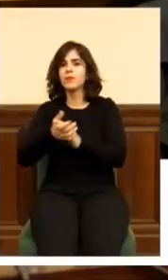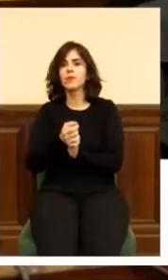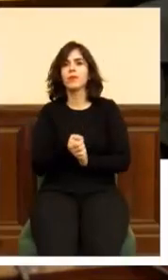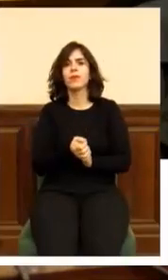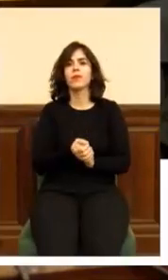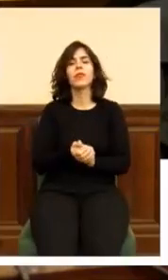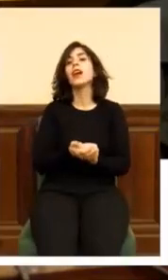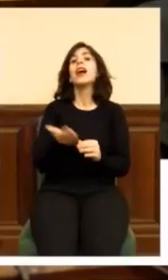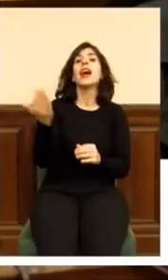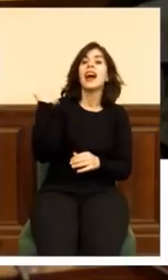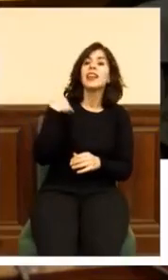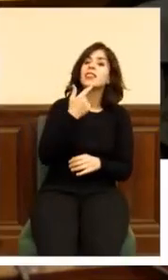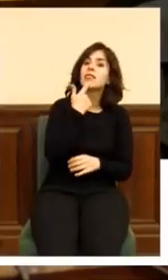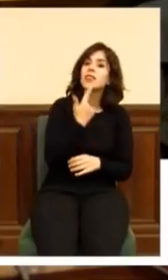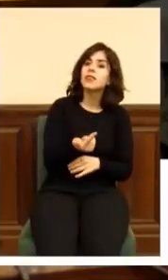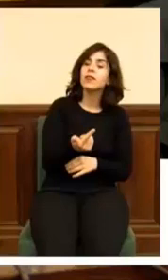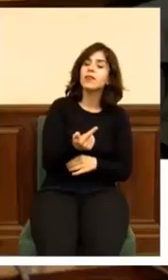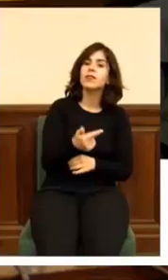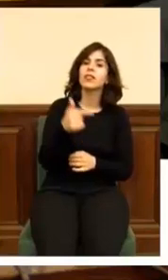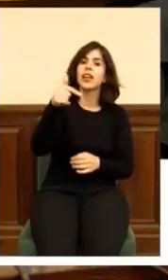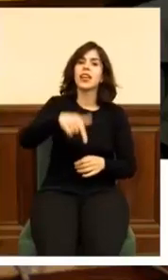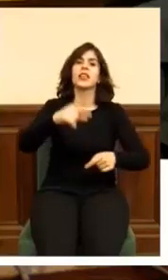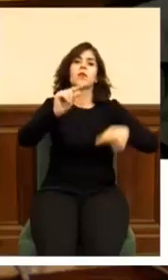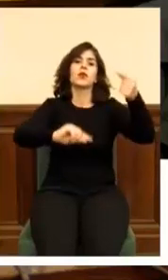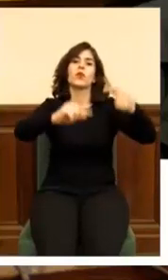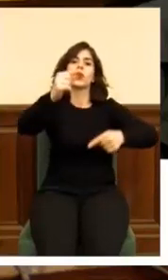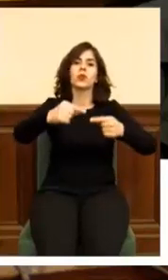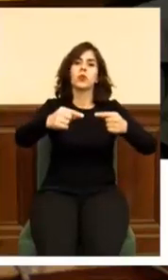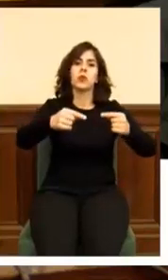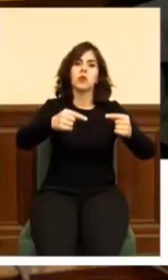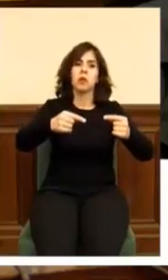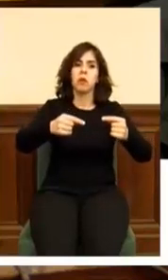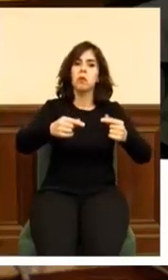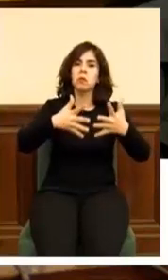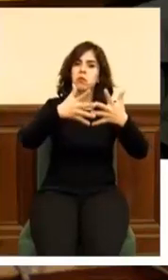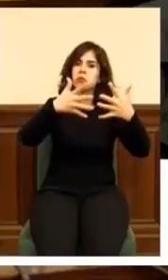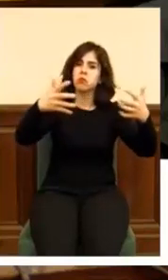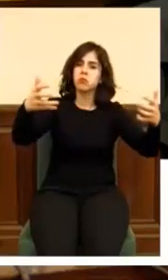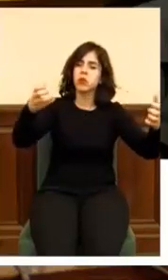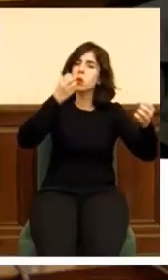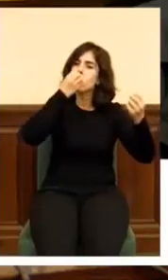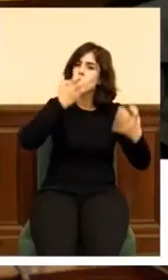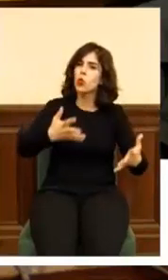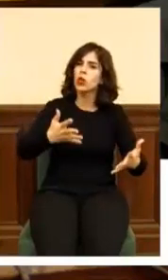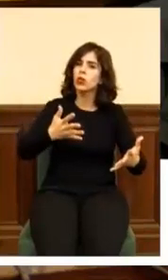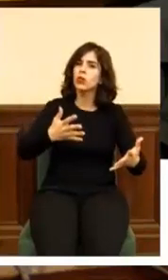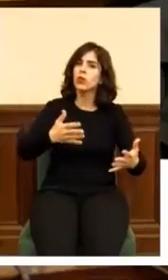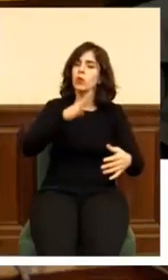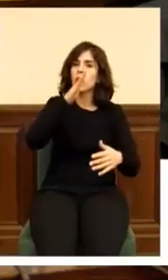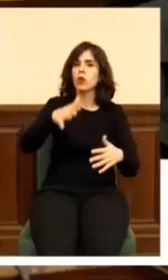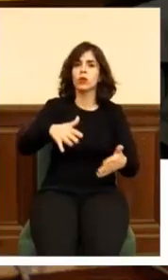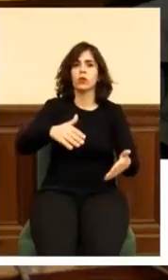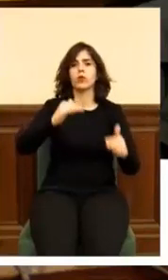comentado antes, creemos que este presupuesto es un buen presupuesto si tiene una alta ejecución.